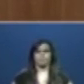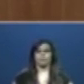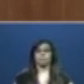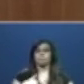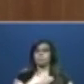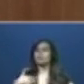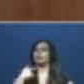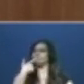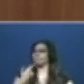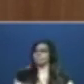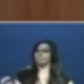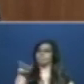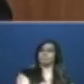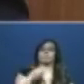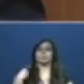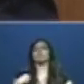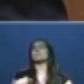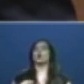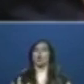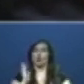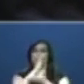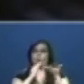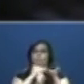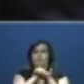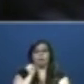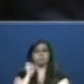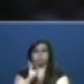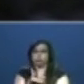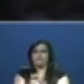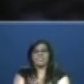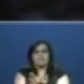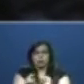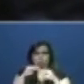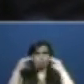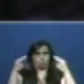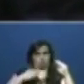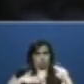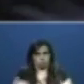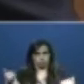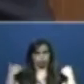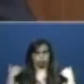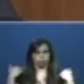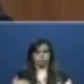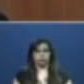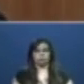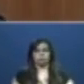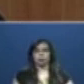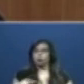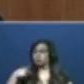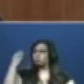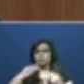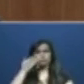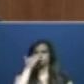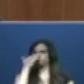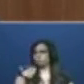reiterar en primer lugar La Apuesta que la comunidad viene haciendo por los grandes servicios públicos de su comp creo sinceramente que los